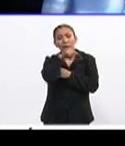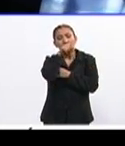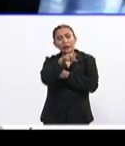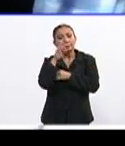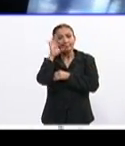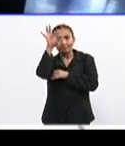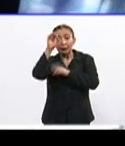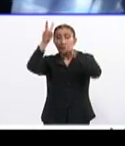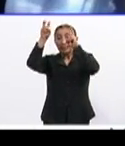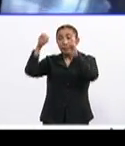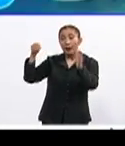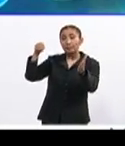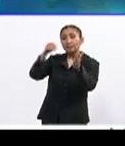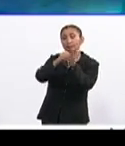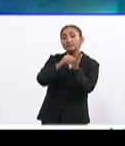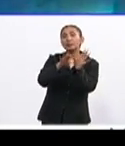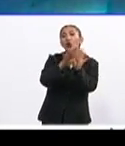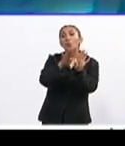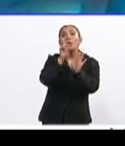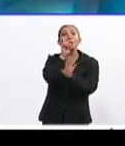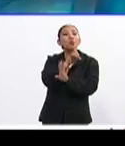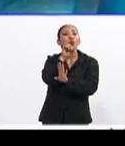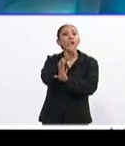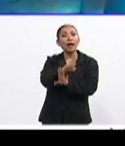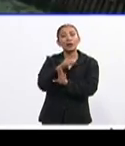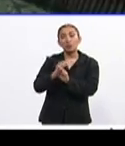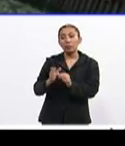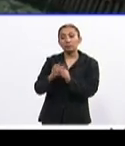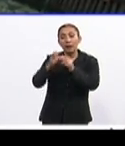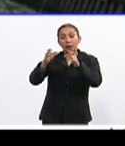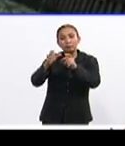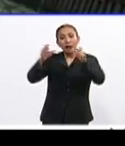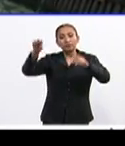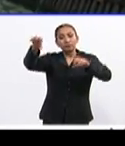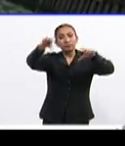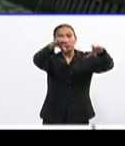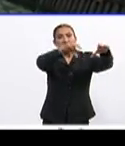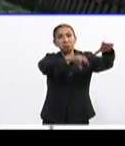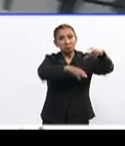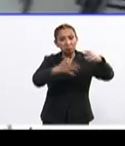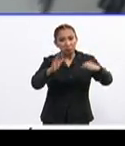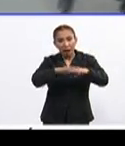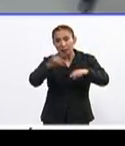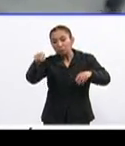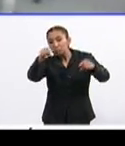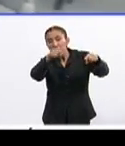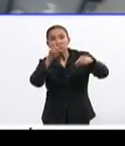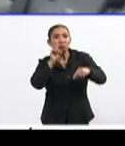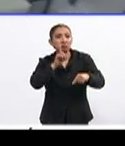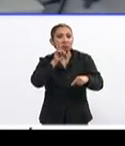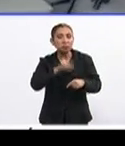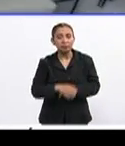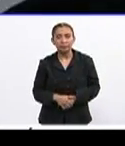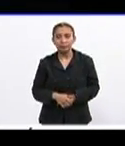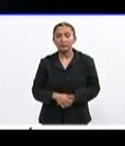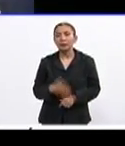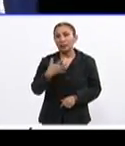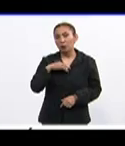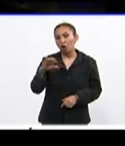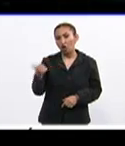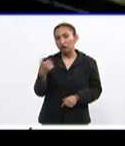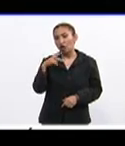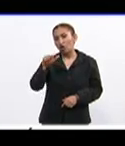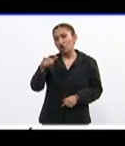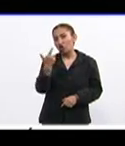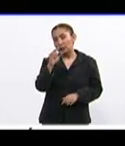se toma el tema de cómo la mujer ha estado creciendo en todos estos ámbitos, ¿no? Tenemos además